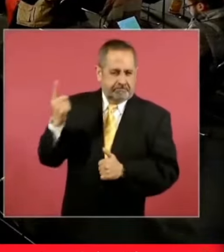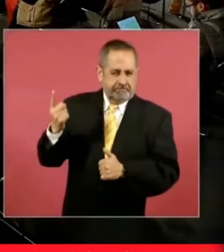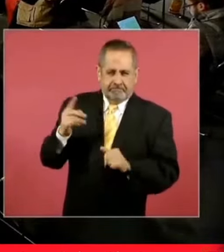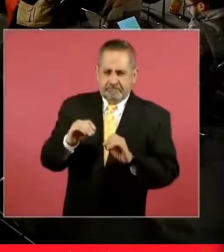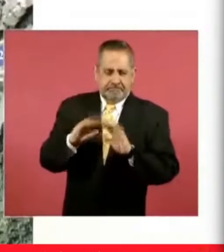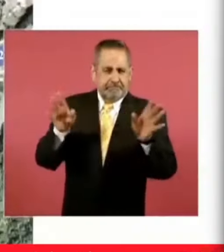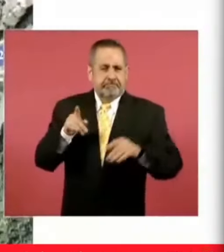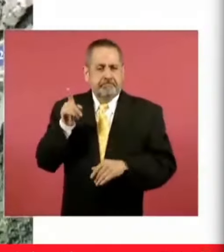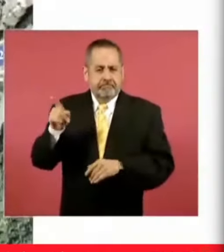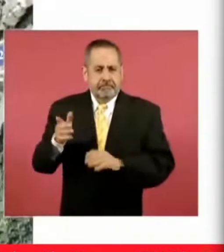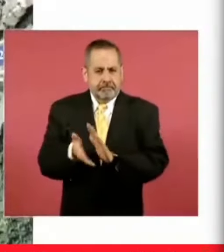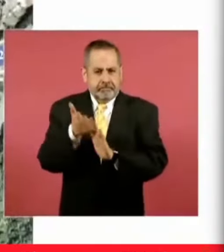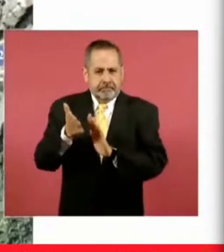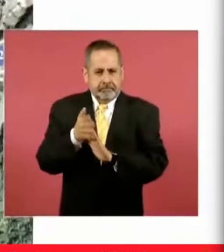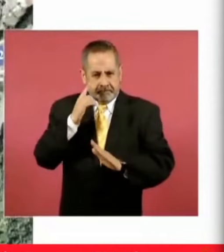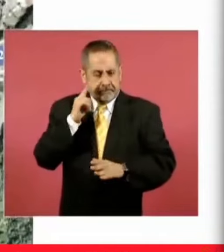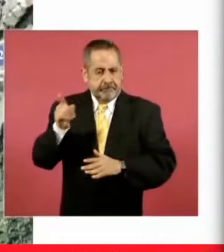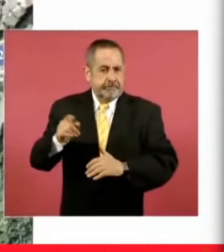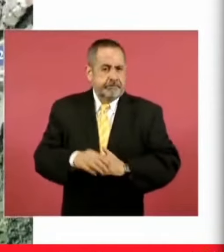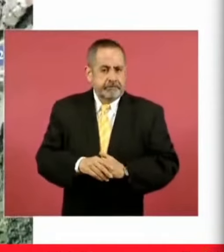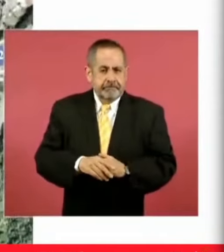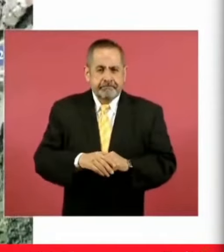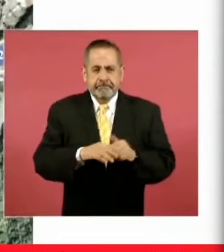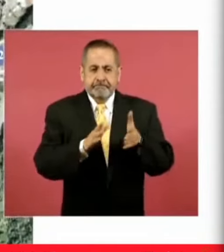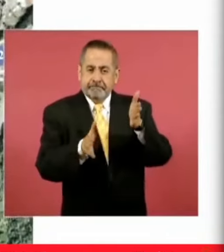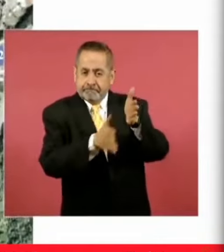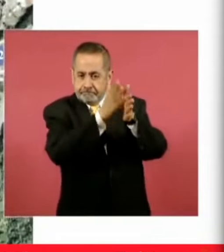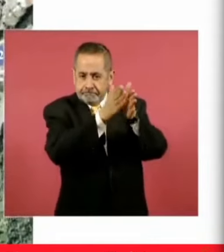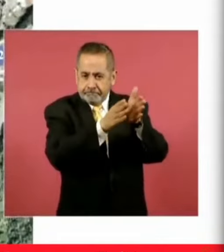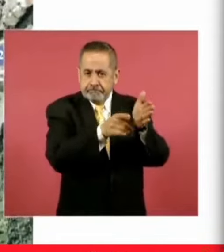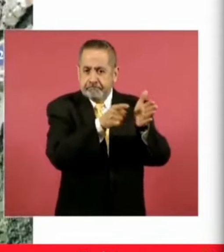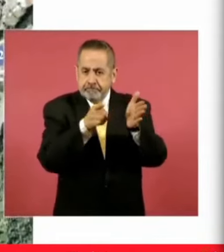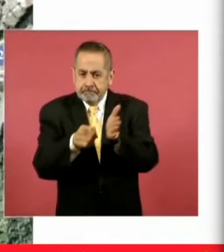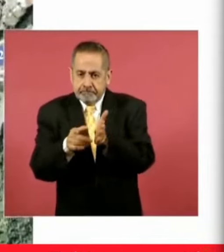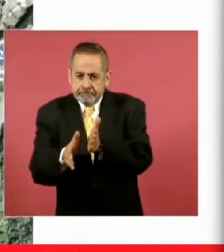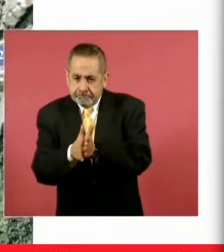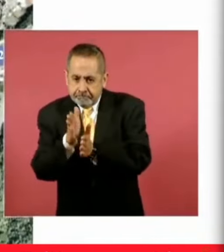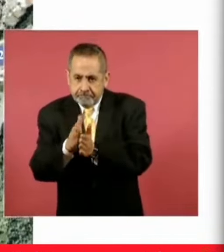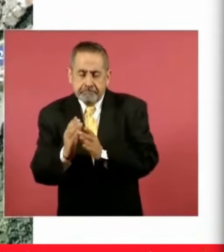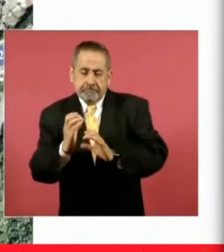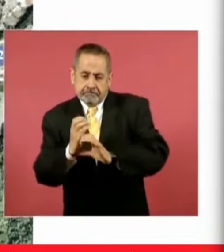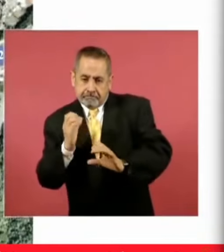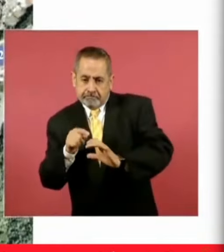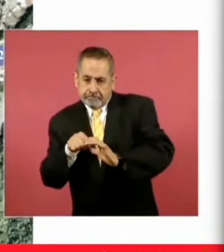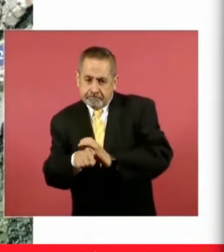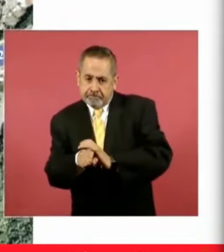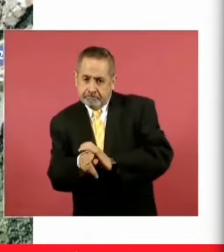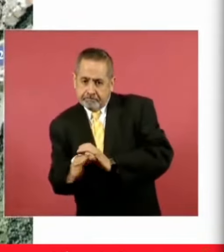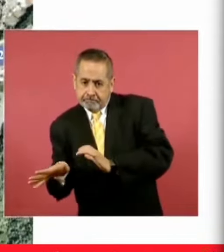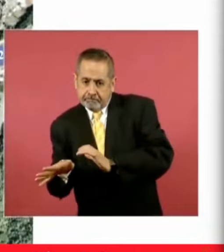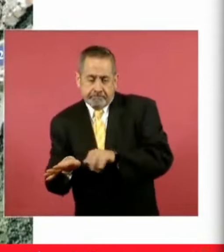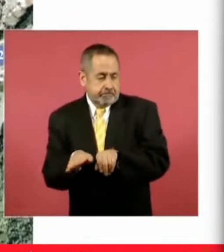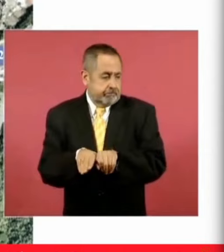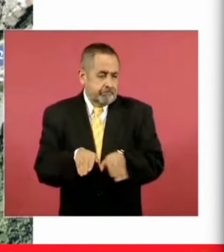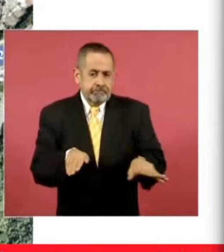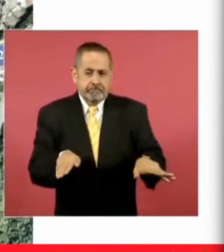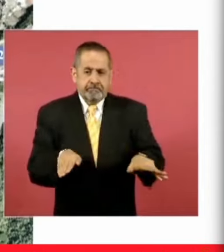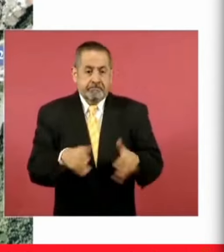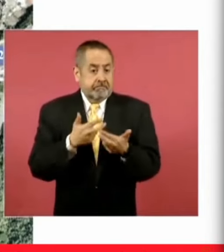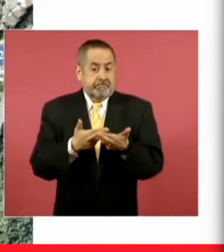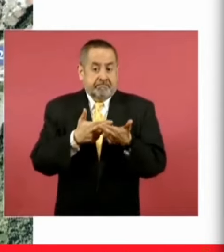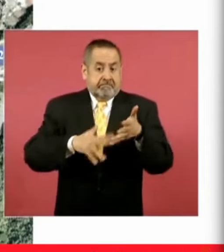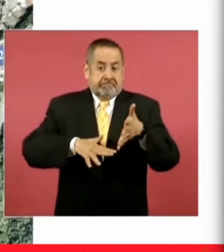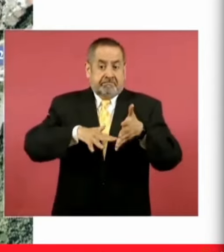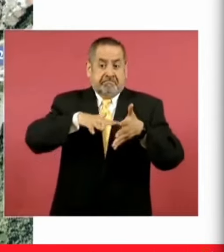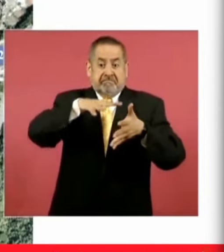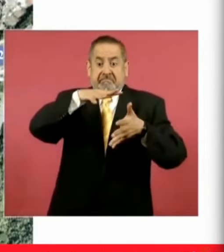la obra de contención, la taguía y los túneles son las obras de desvío de agua y los vertedores son las obras de excedencia, que son lo